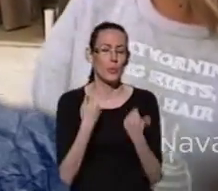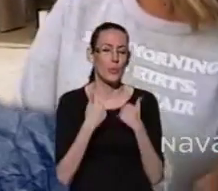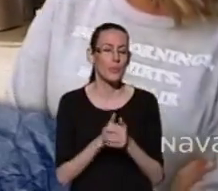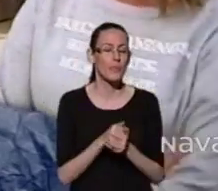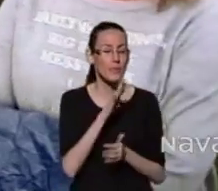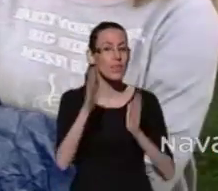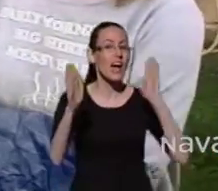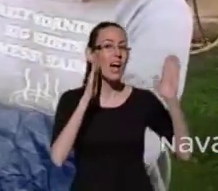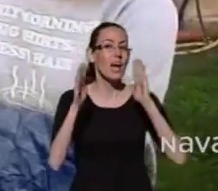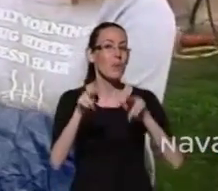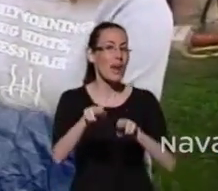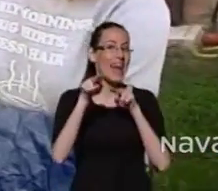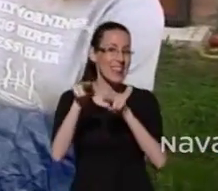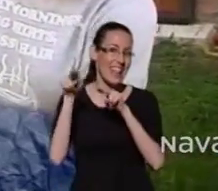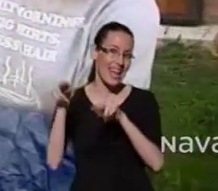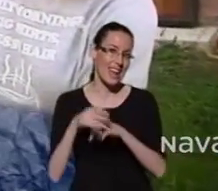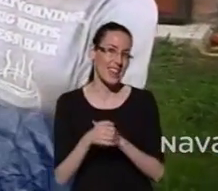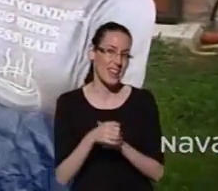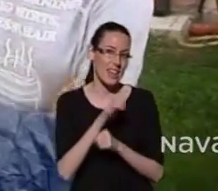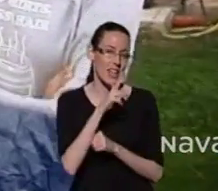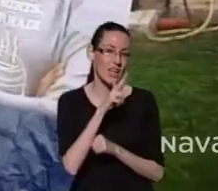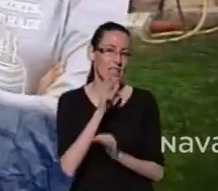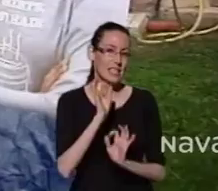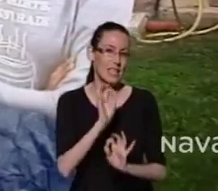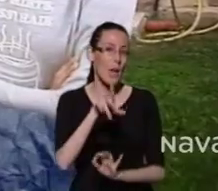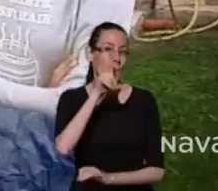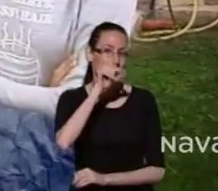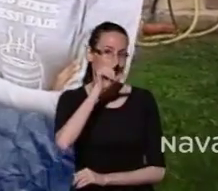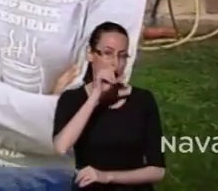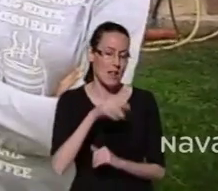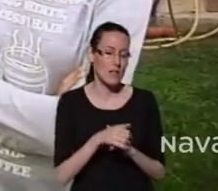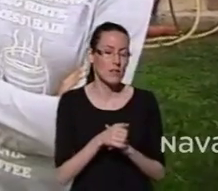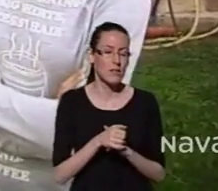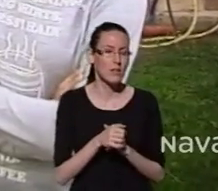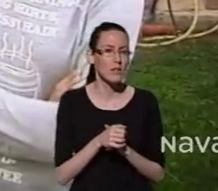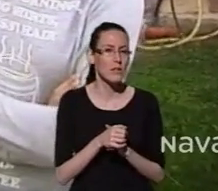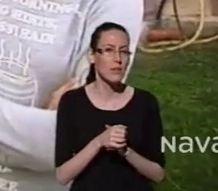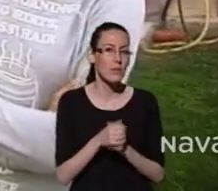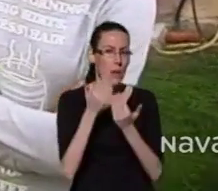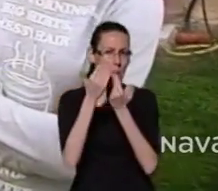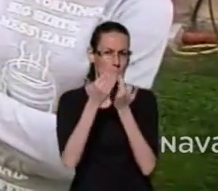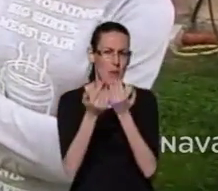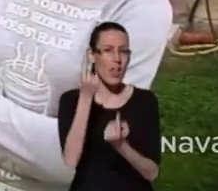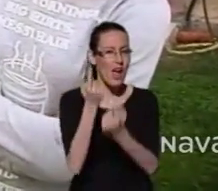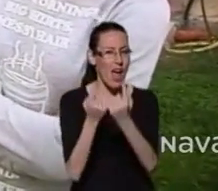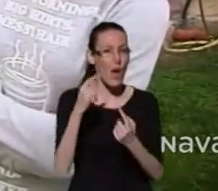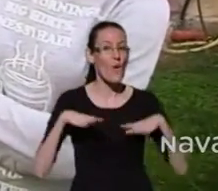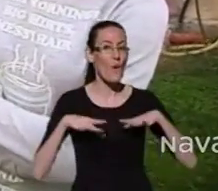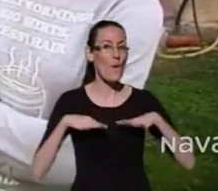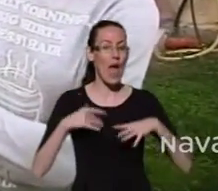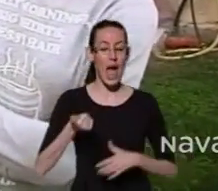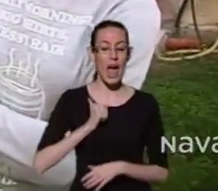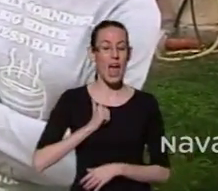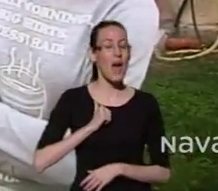es época de caza, ahora la paloma y la becada sobre todo. Y hay muchos vecinos que se cogen sus vacaciones durante este mes para